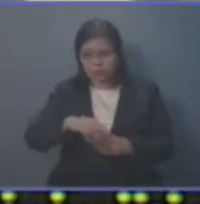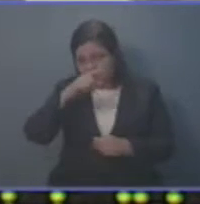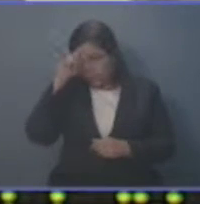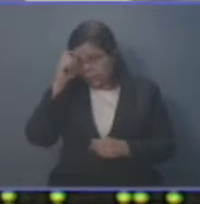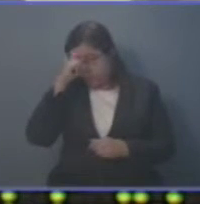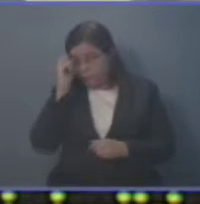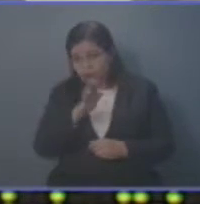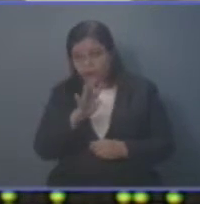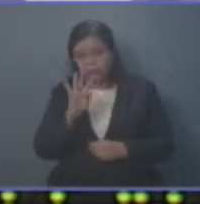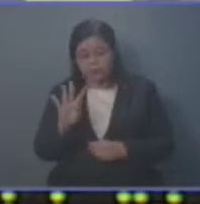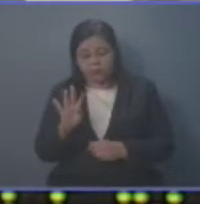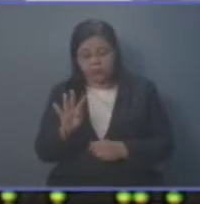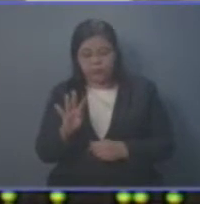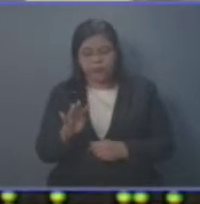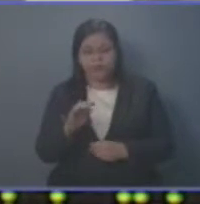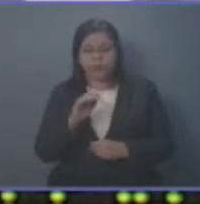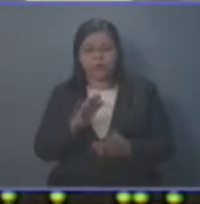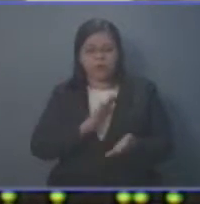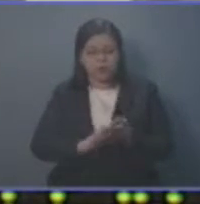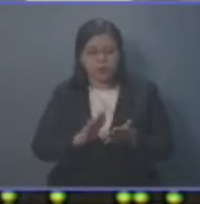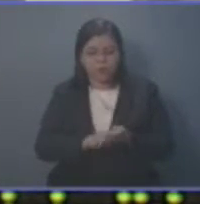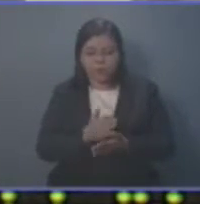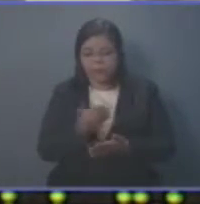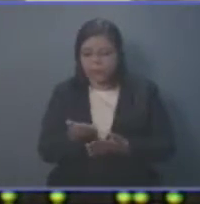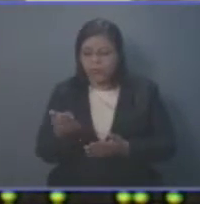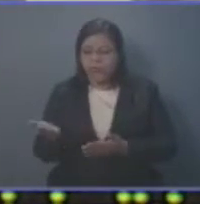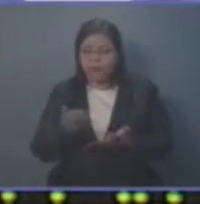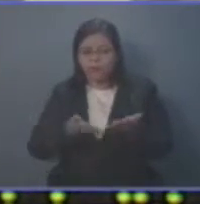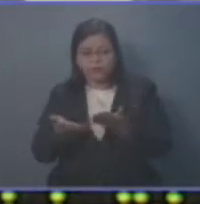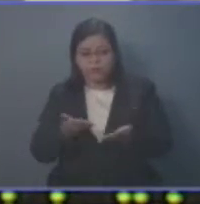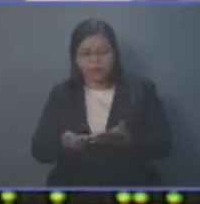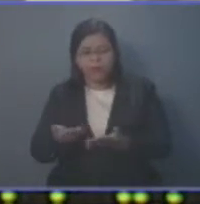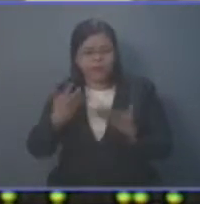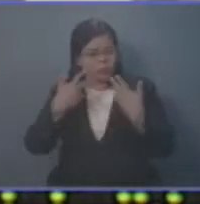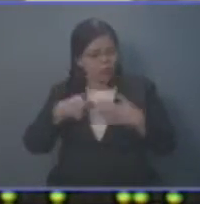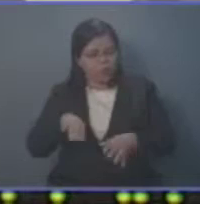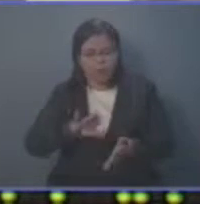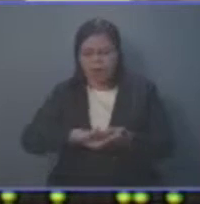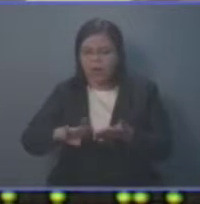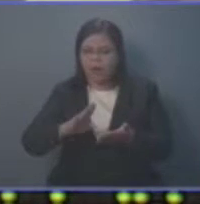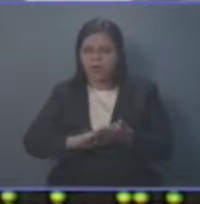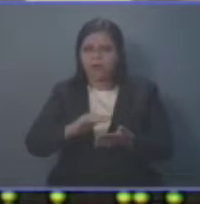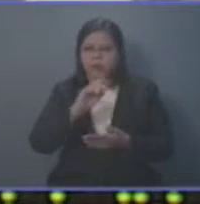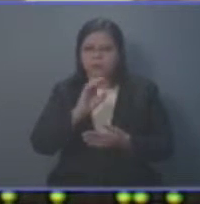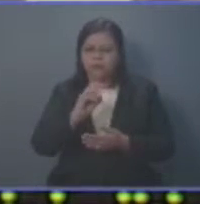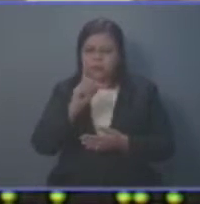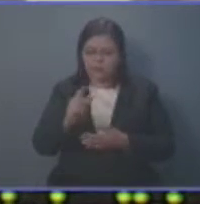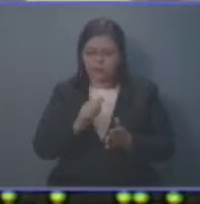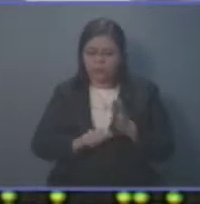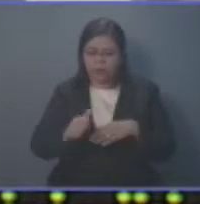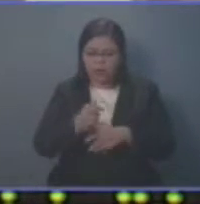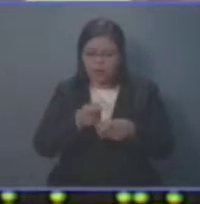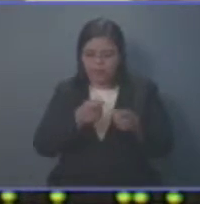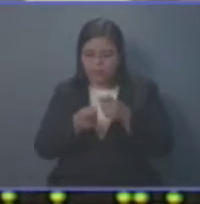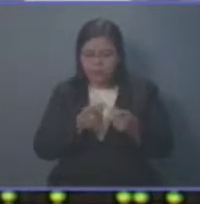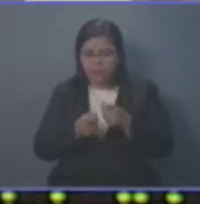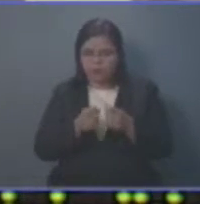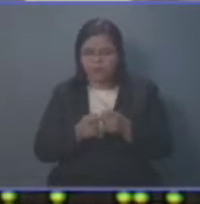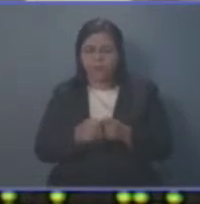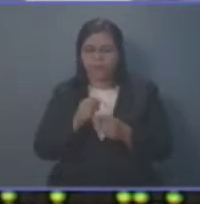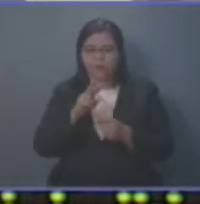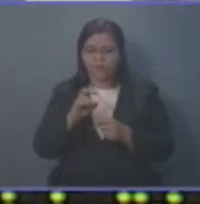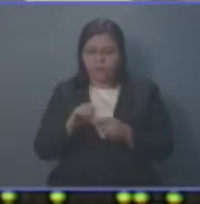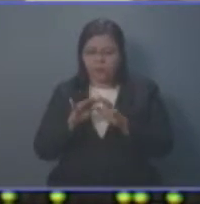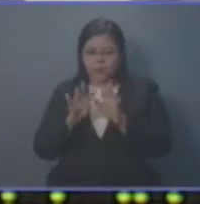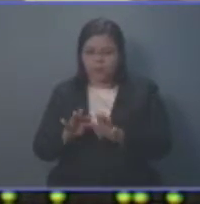trabajo, 54 adquisiciones de bienes y servicios, gastos corrientes, 01 dirección y administración institucional,